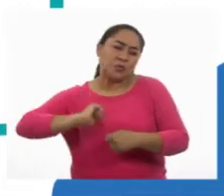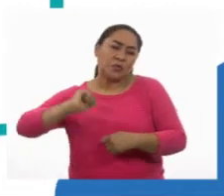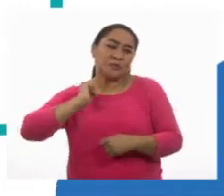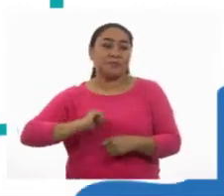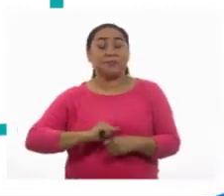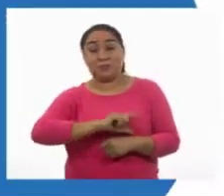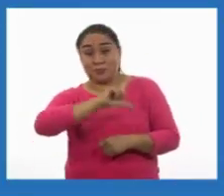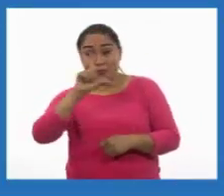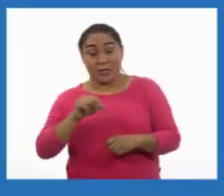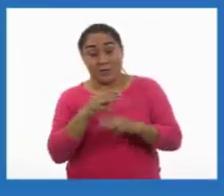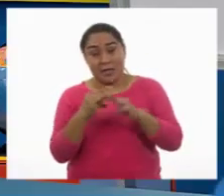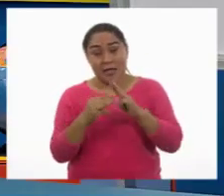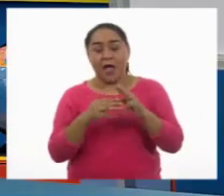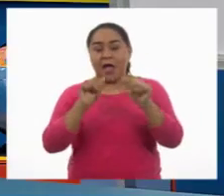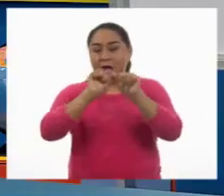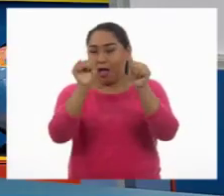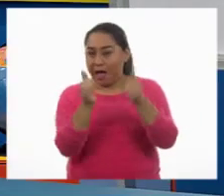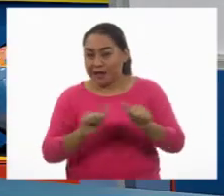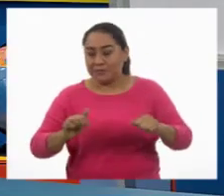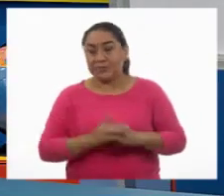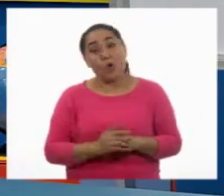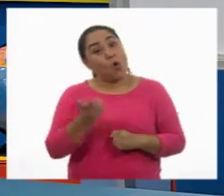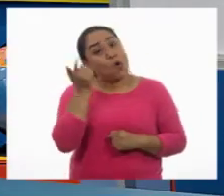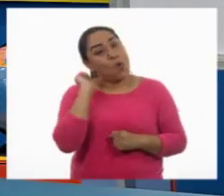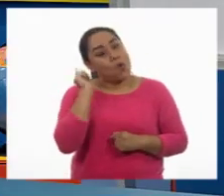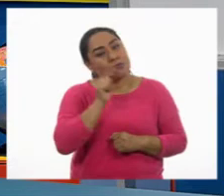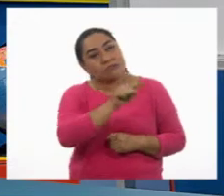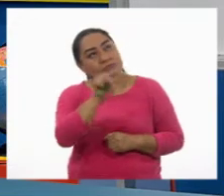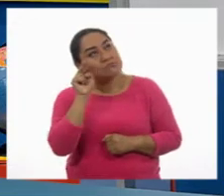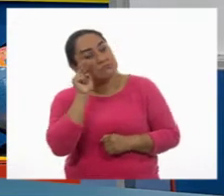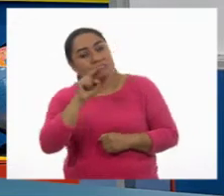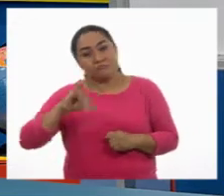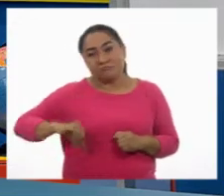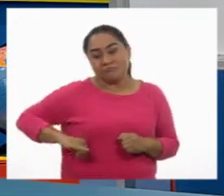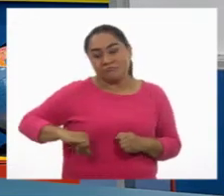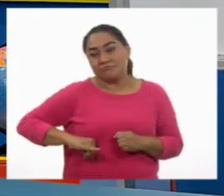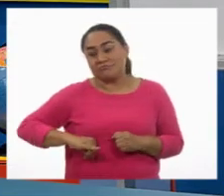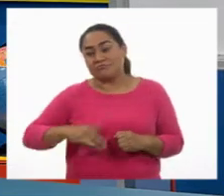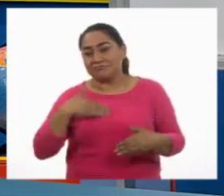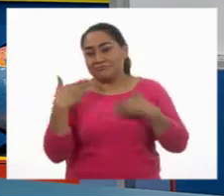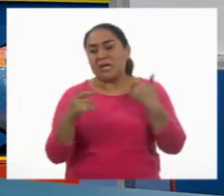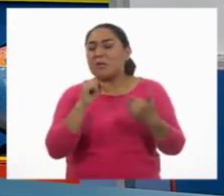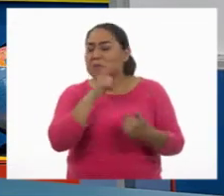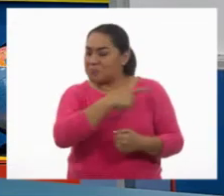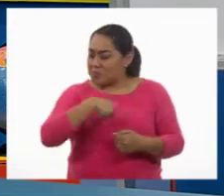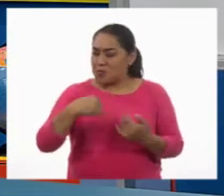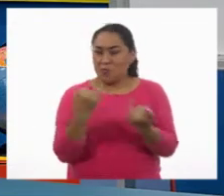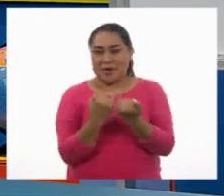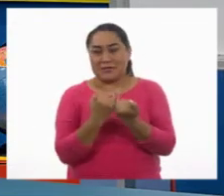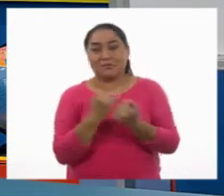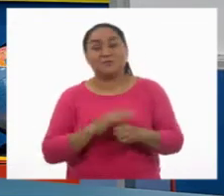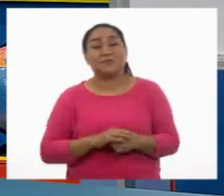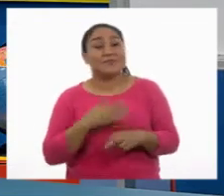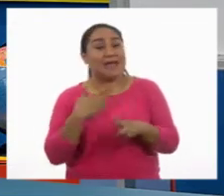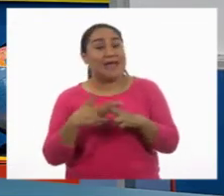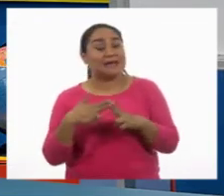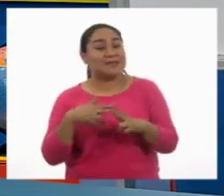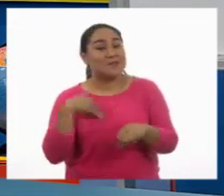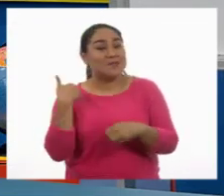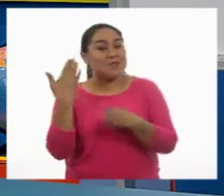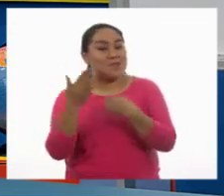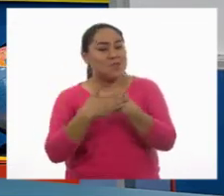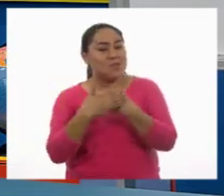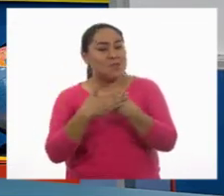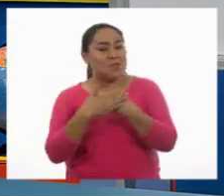Artes. Espero lo hayan disfrutado tanto como nosotros. Hasta la próxima.